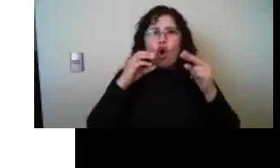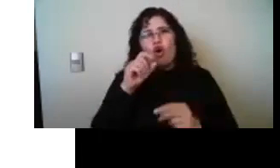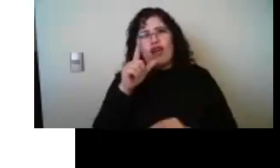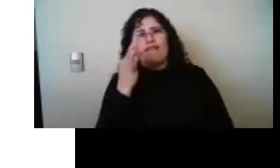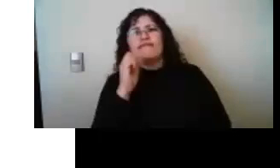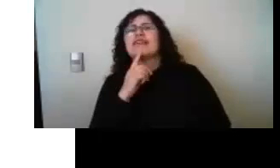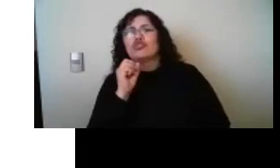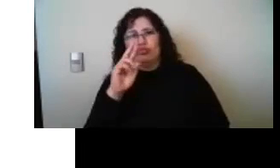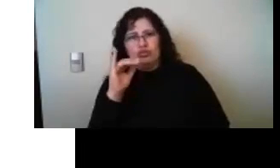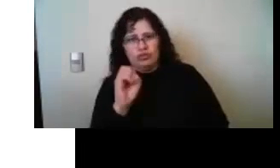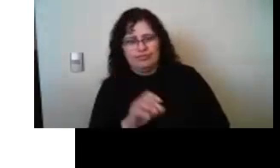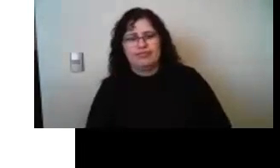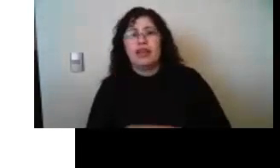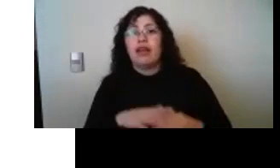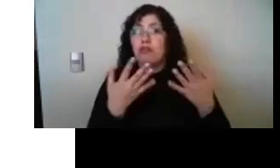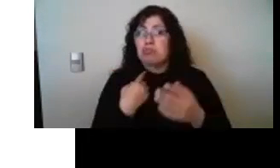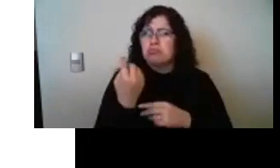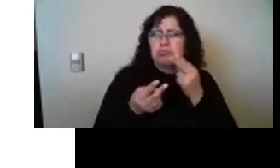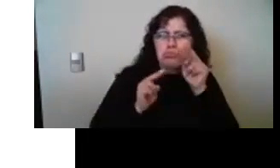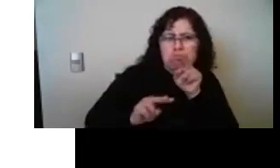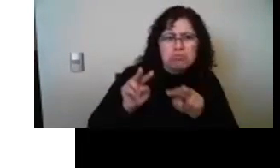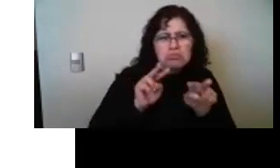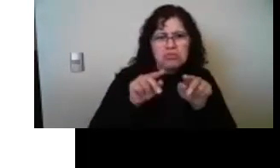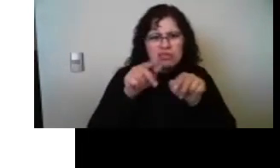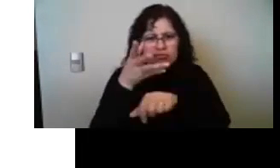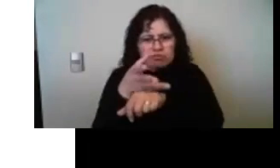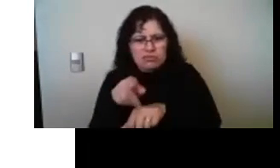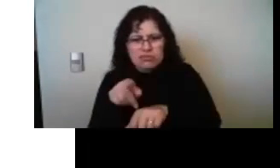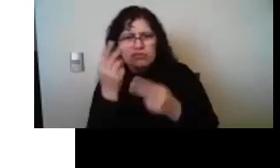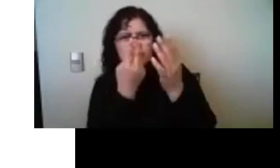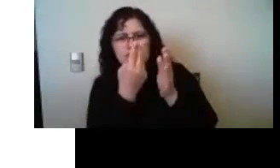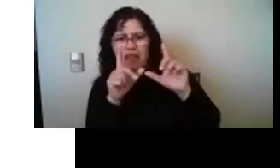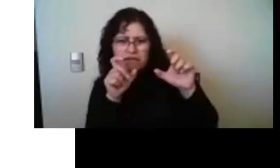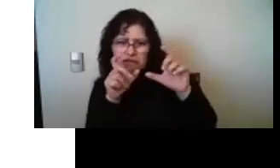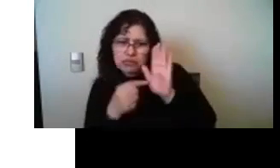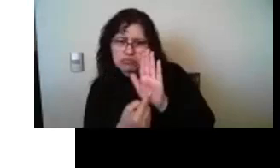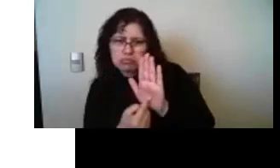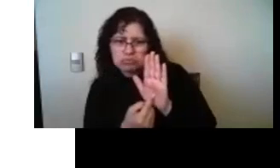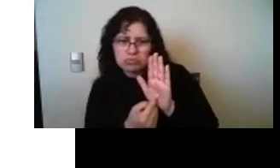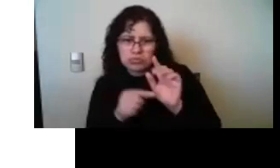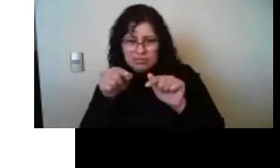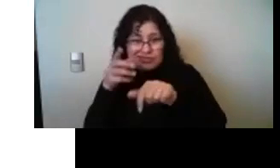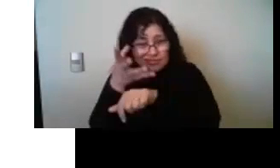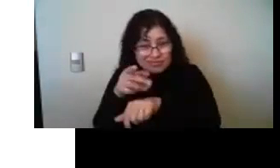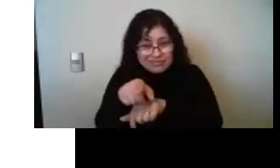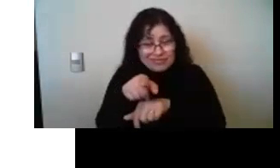Si observamos este esquema, en este sector,